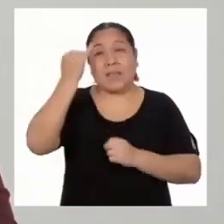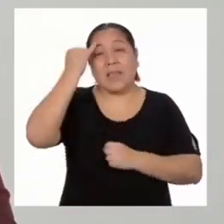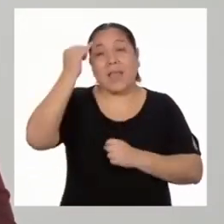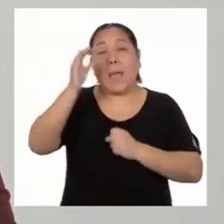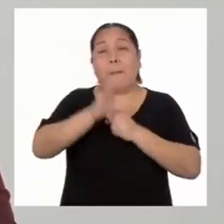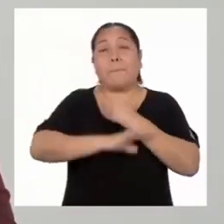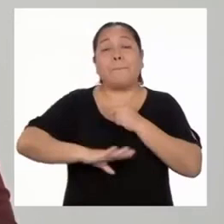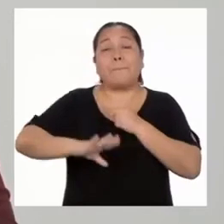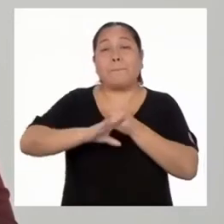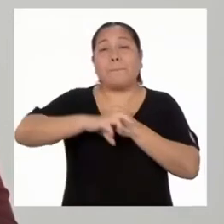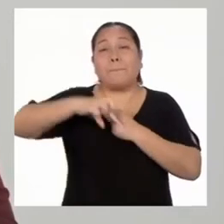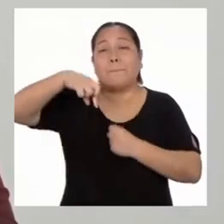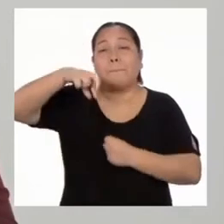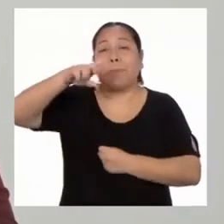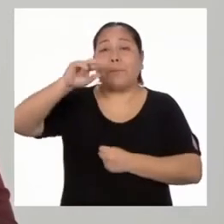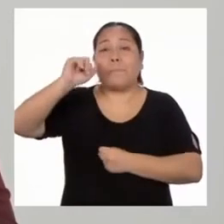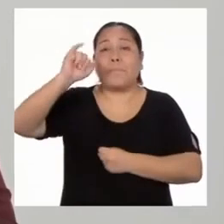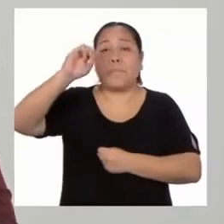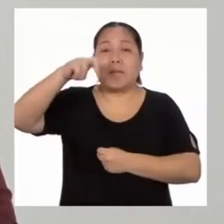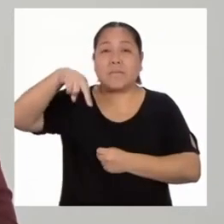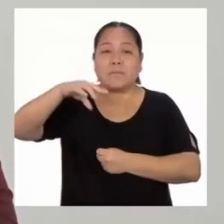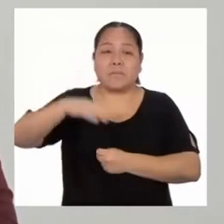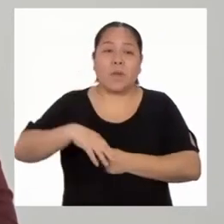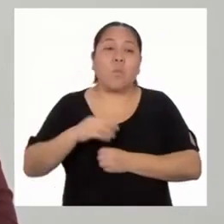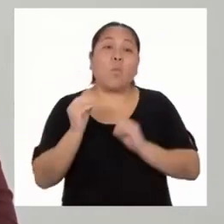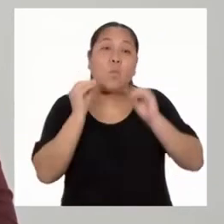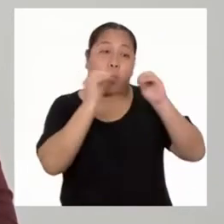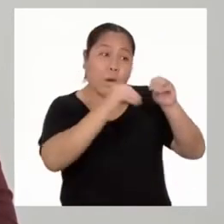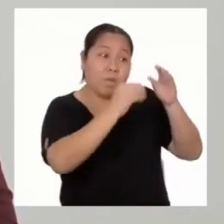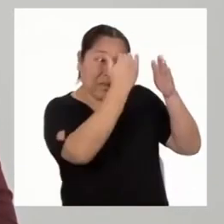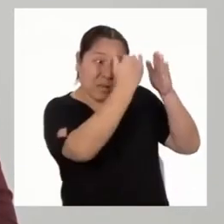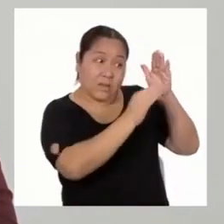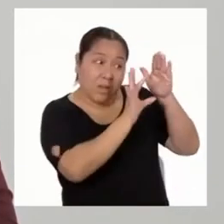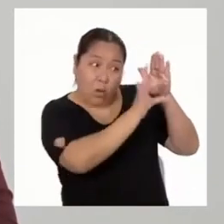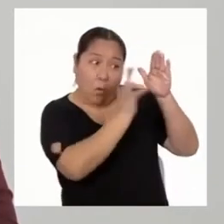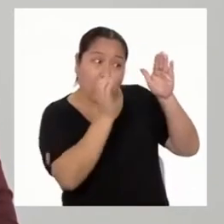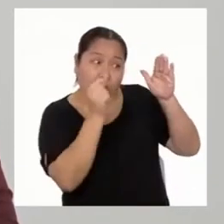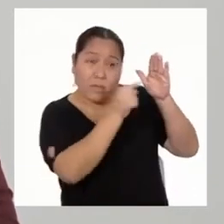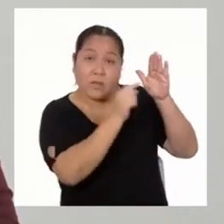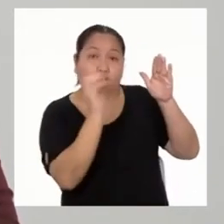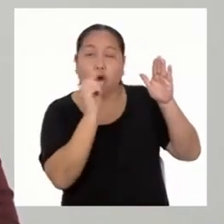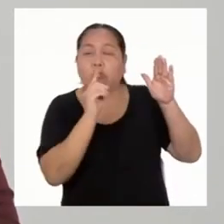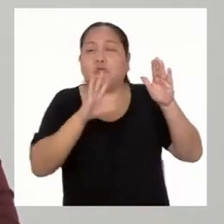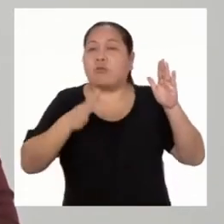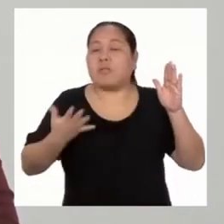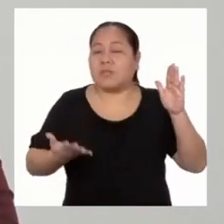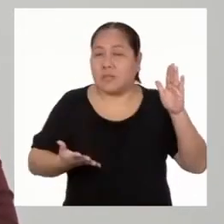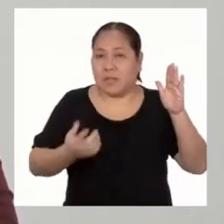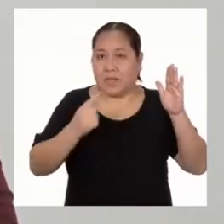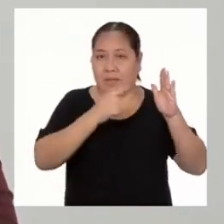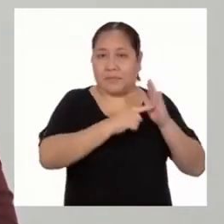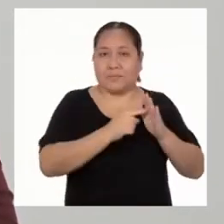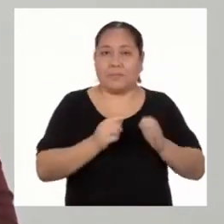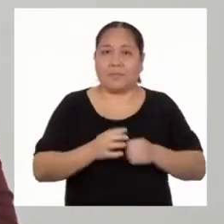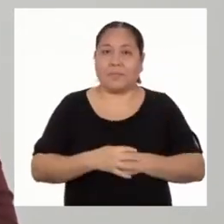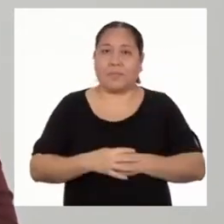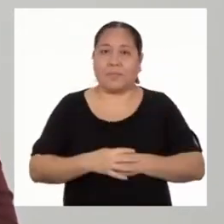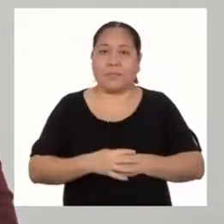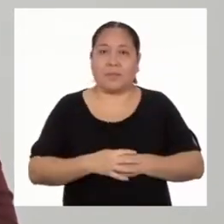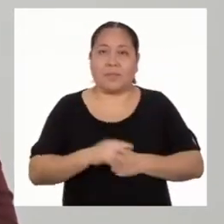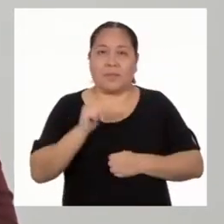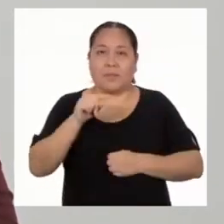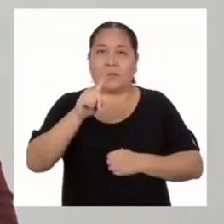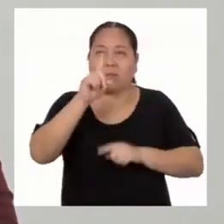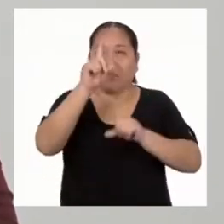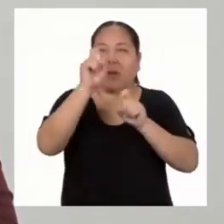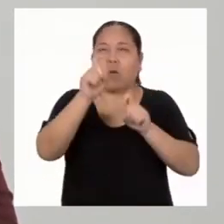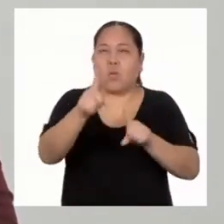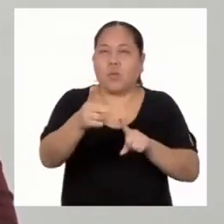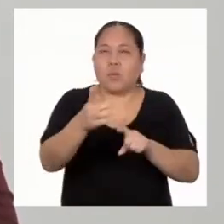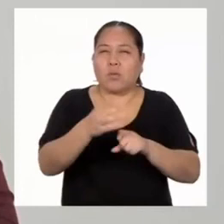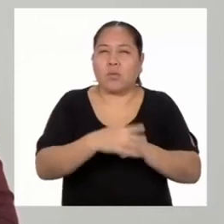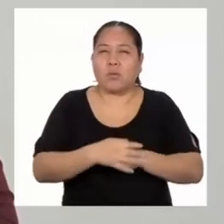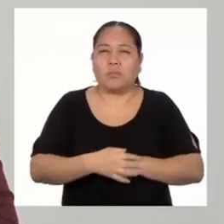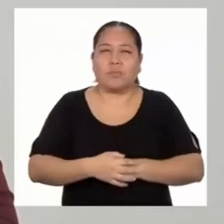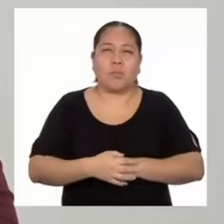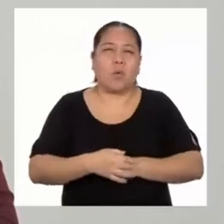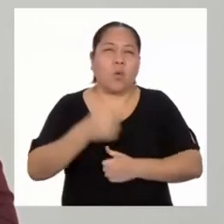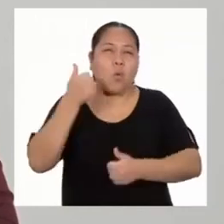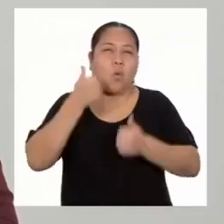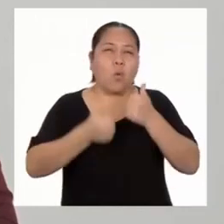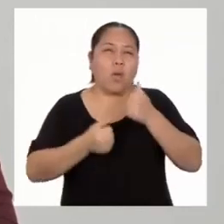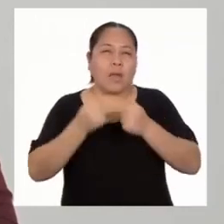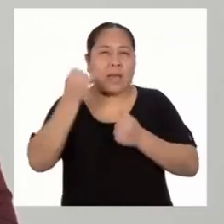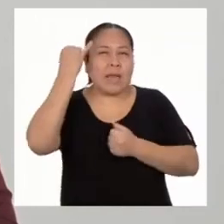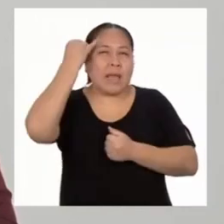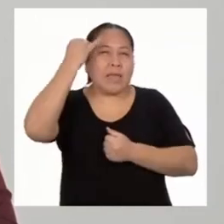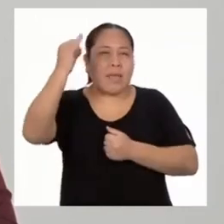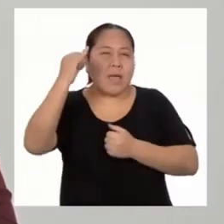puede hallar de manera explícita o implícita en el párrafo. Se llega a ella a través de esta pregunta: ¿qué idea